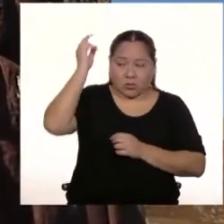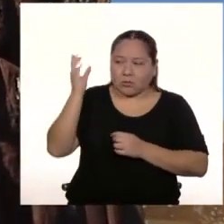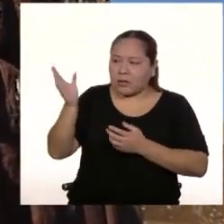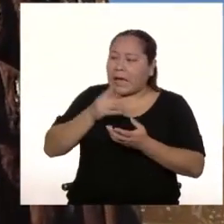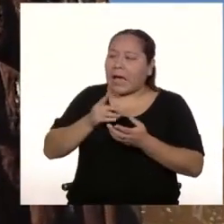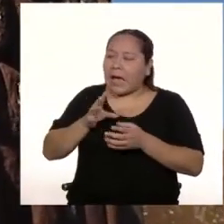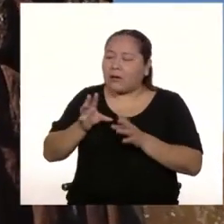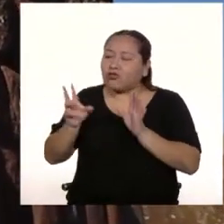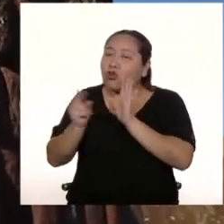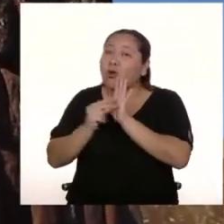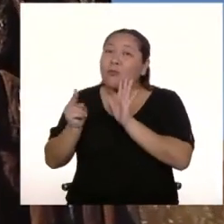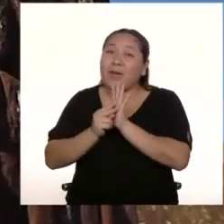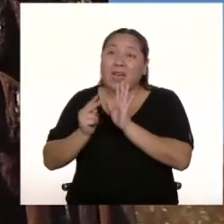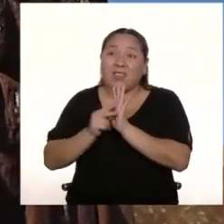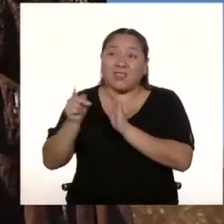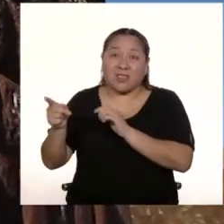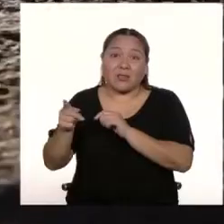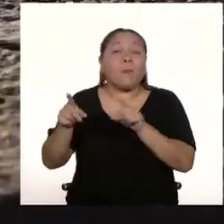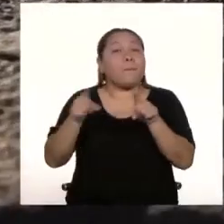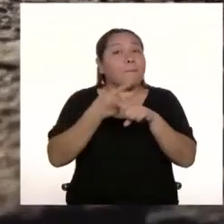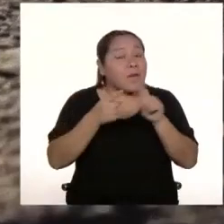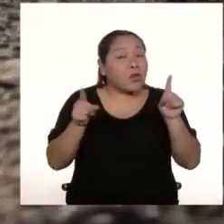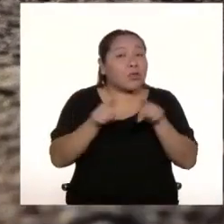hay de que fueron grandes innovadores.